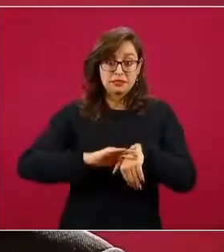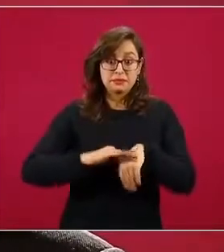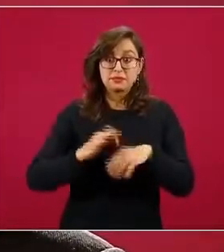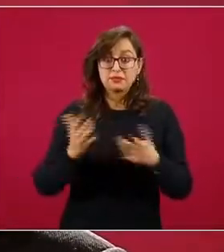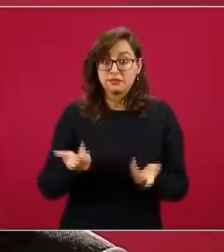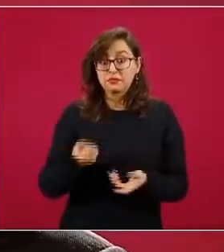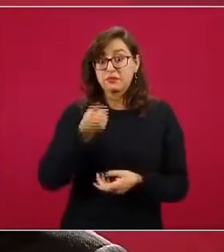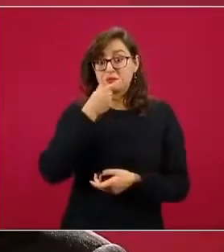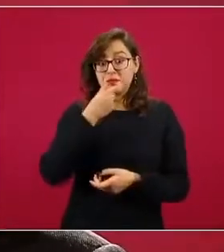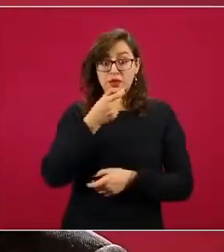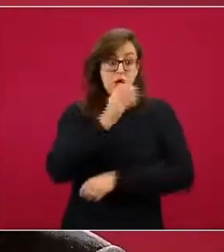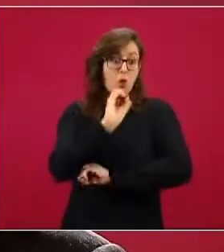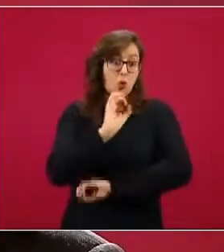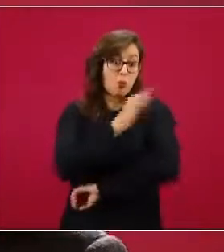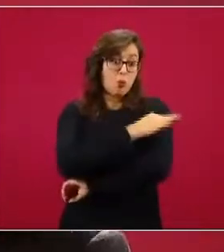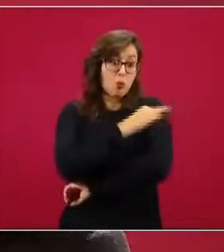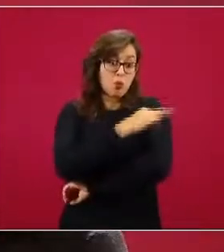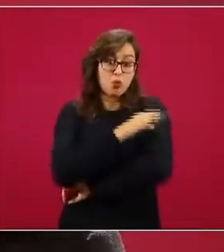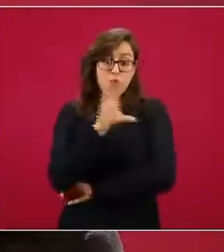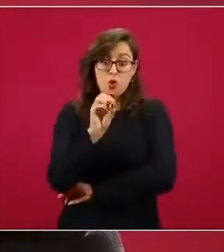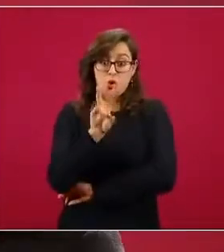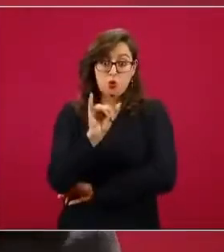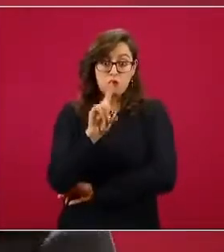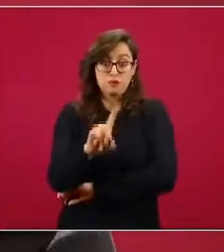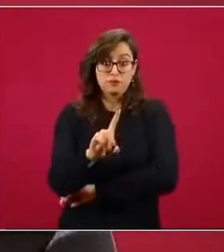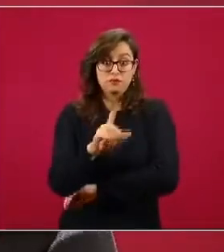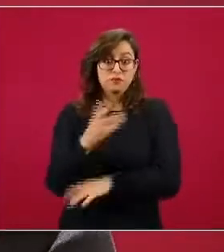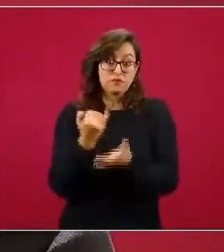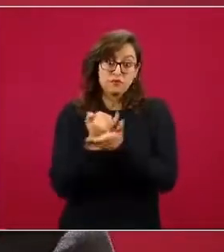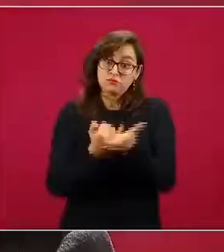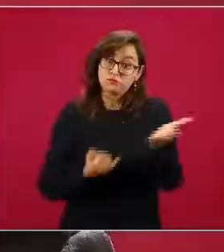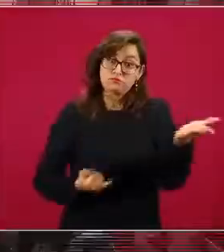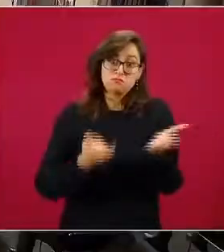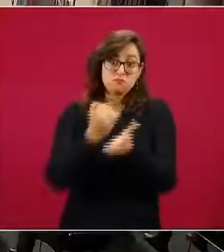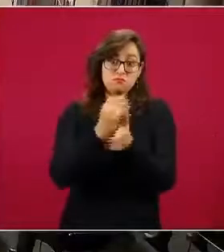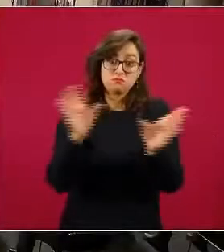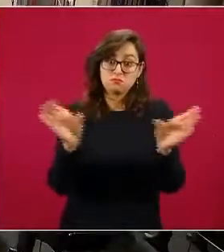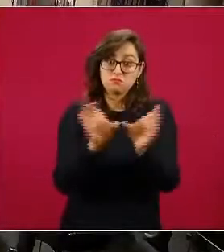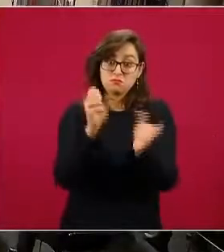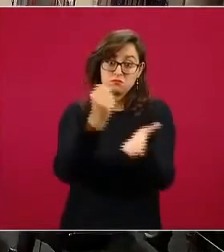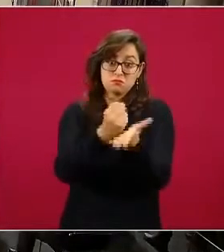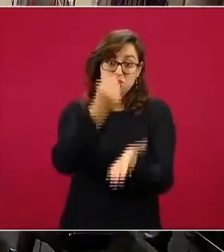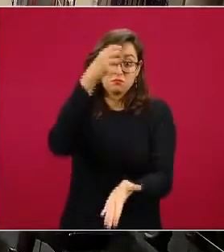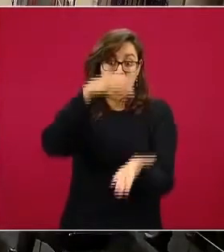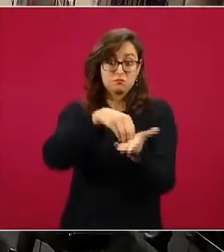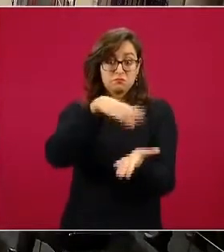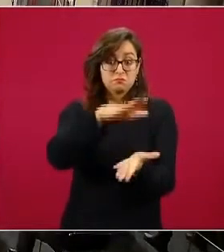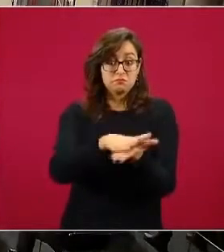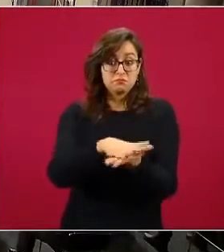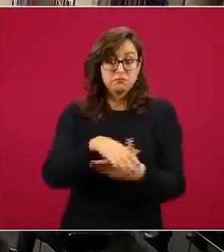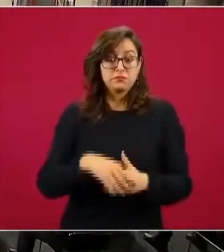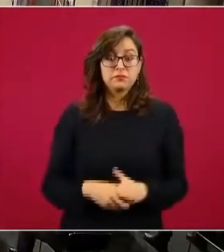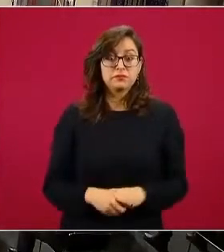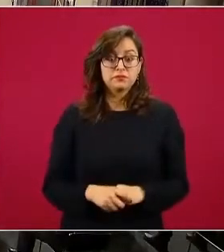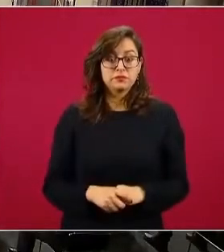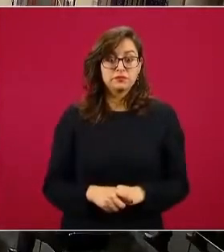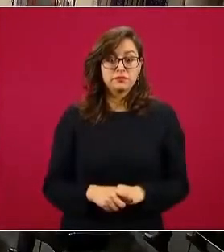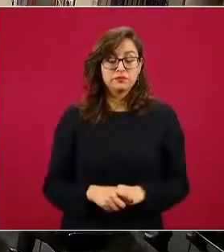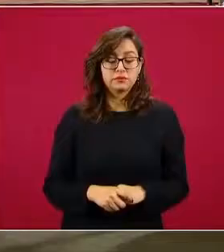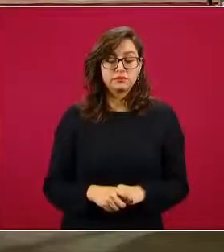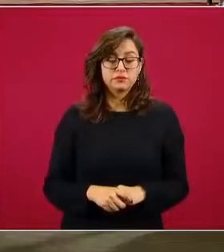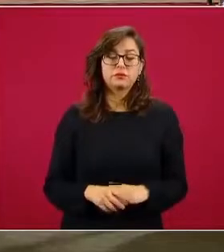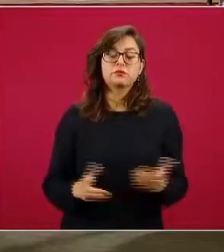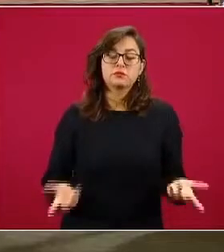productos candidatos a hacer vacuna COVID decidan establecer sus registros sanitarios. Sí existen